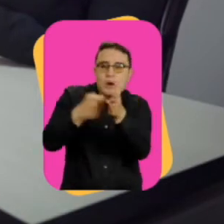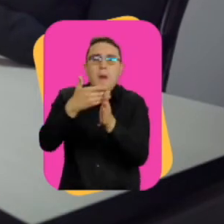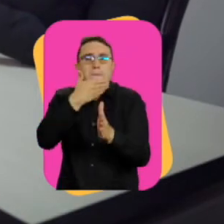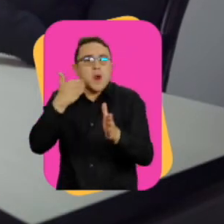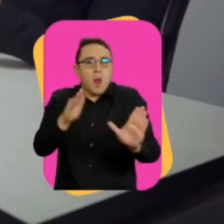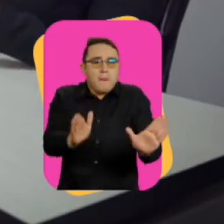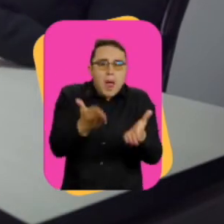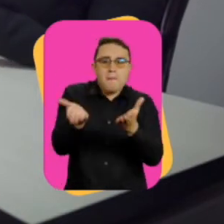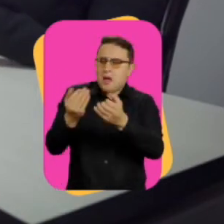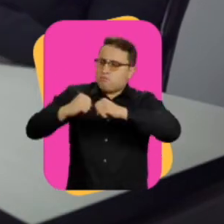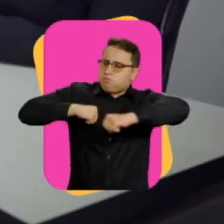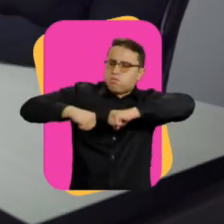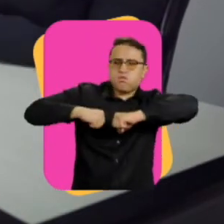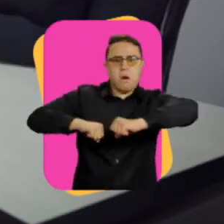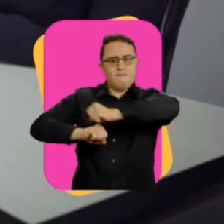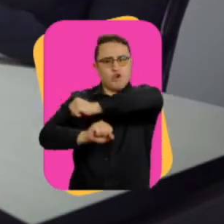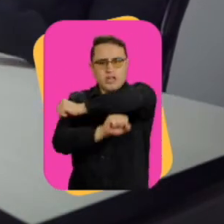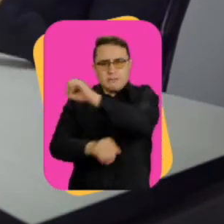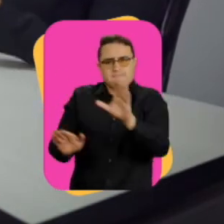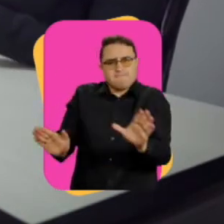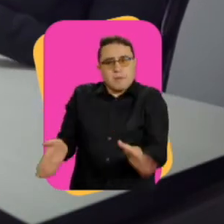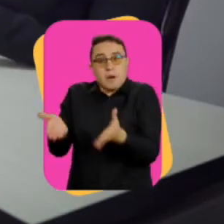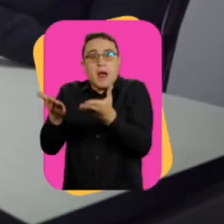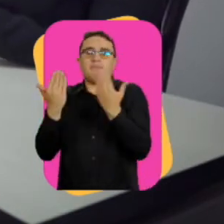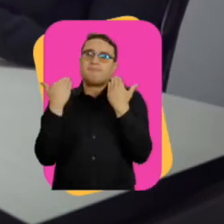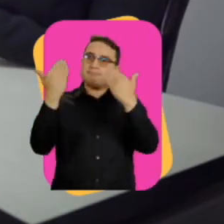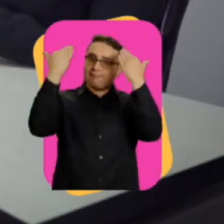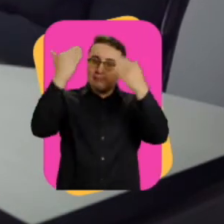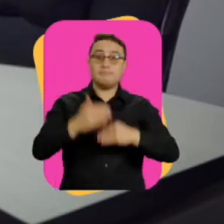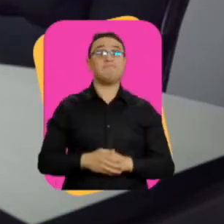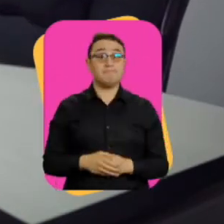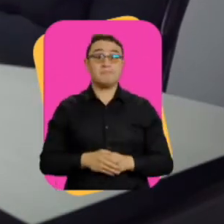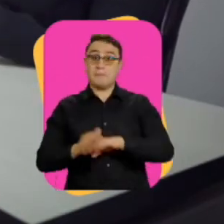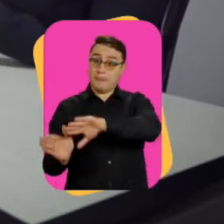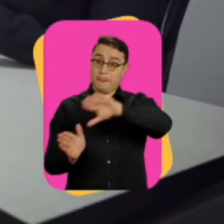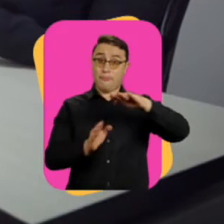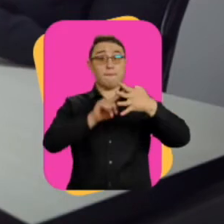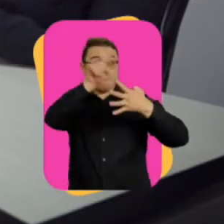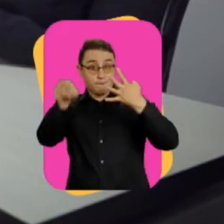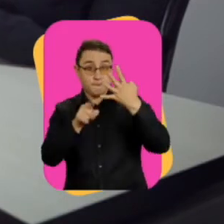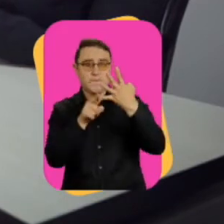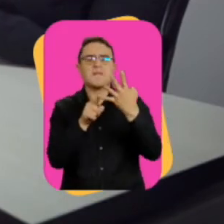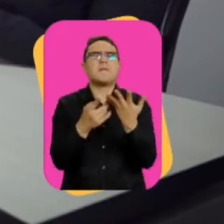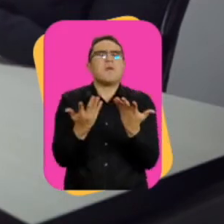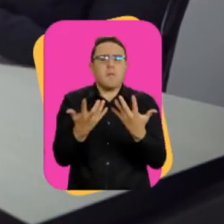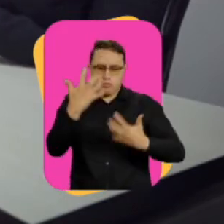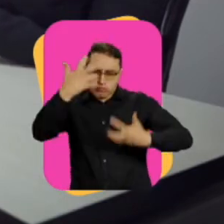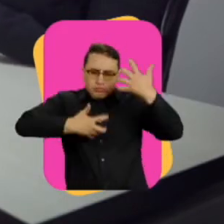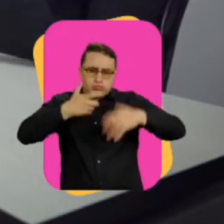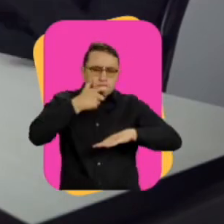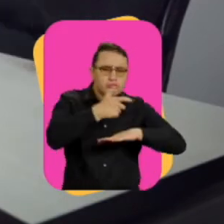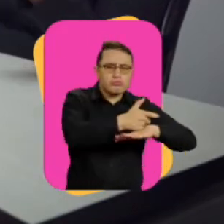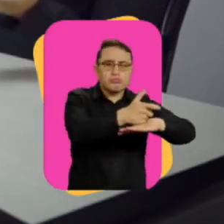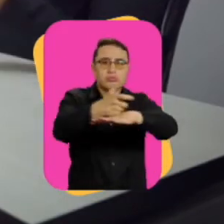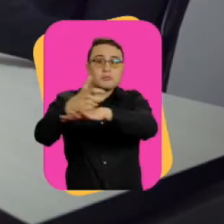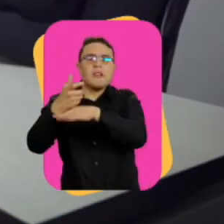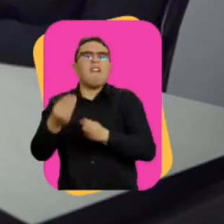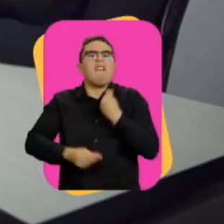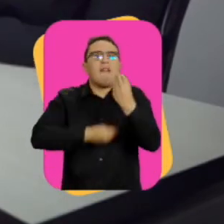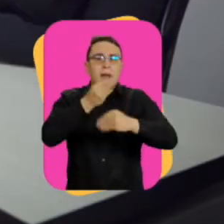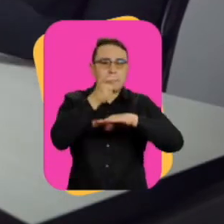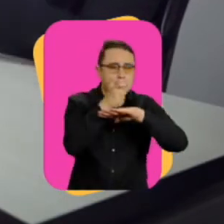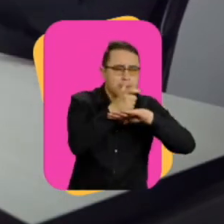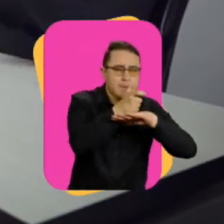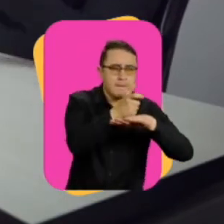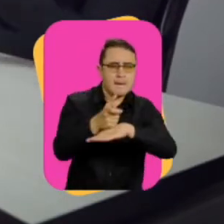gestión. Entonces, esto es bastante enriquecedor. Viene el otro rol, que es el de evaluación y seguimiento, que este se cumple a través del cumplimiento de auditorías y seguimientos, que es